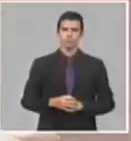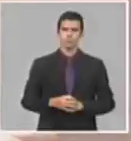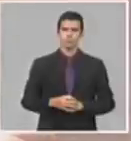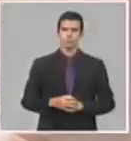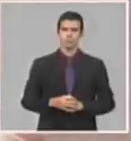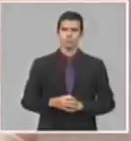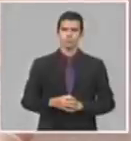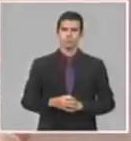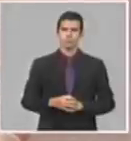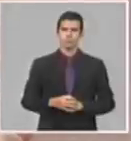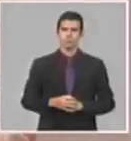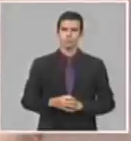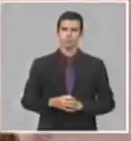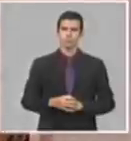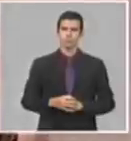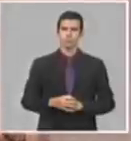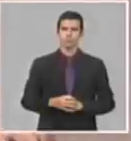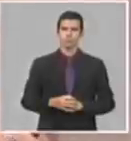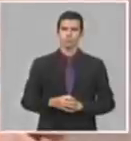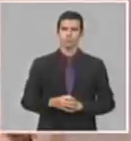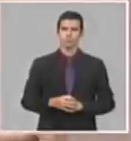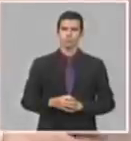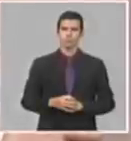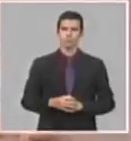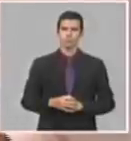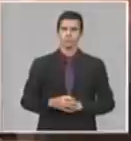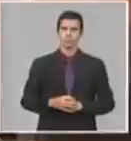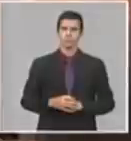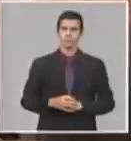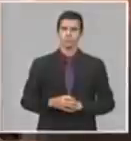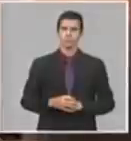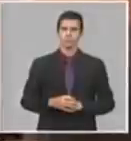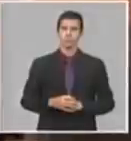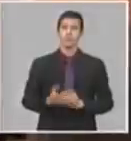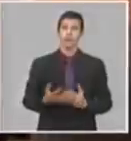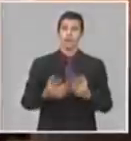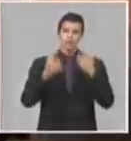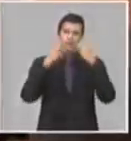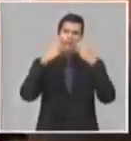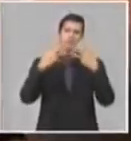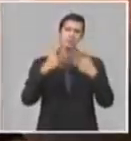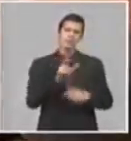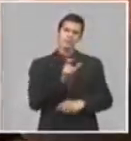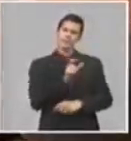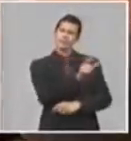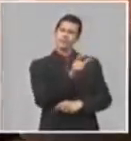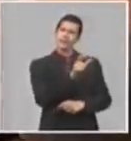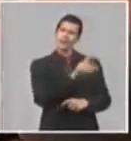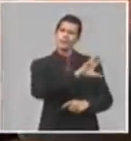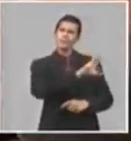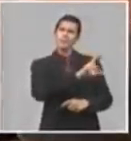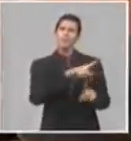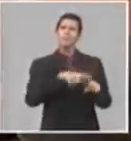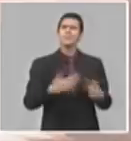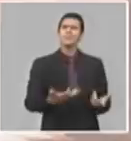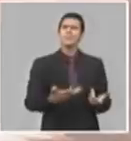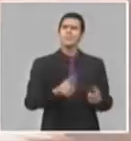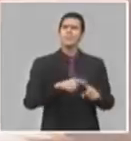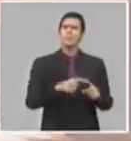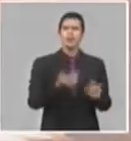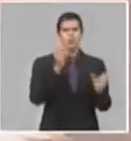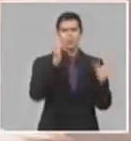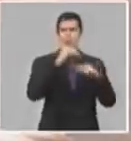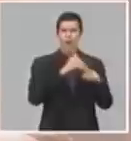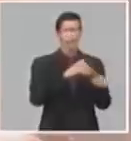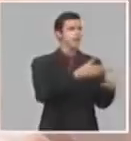las divisas, vamos a decir, en efectivo, físicamente. Siempre trabajaríamos con las cuentas y las tarjetas